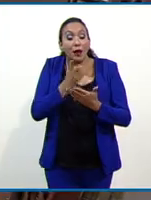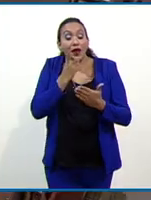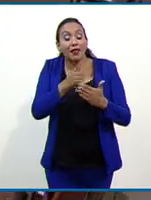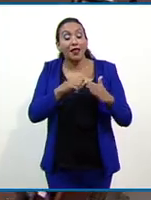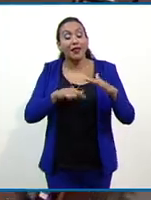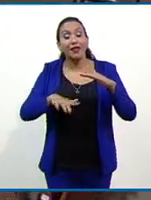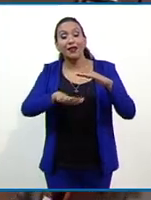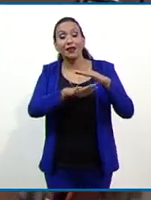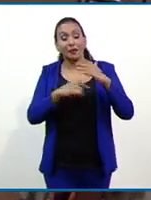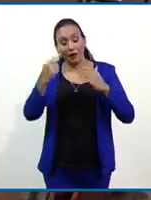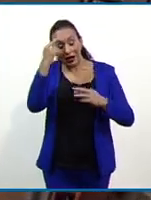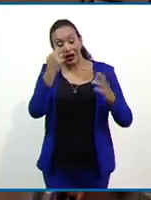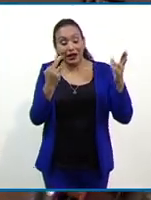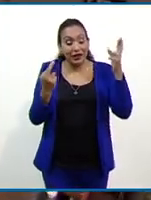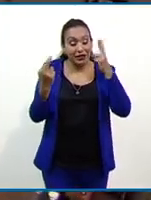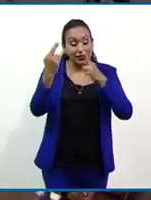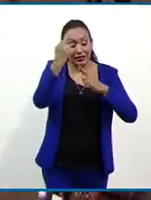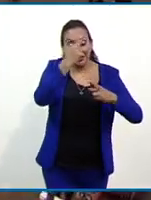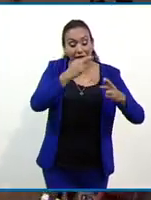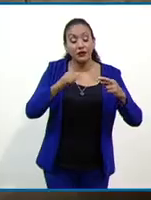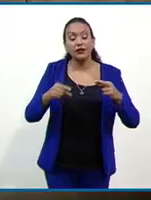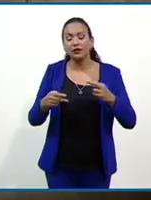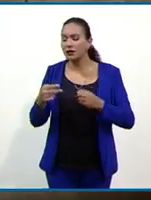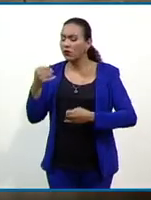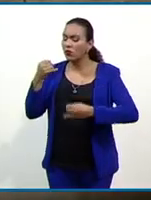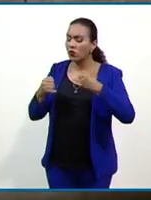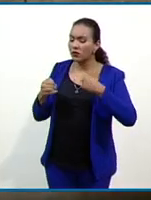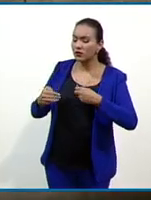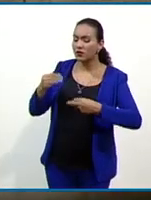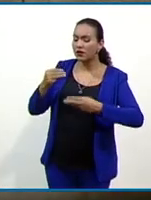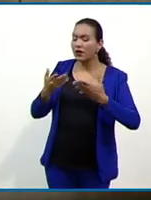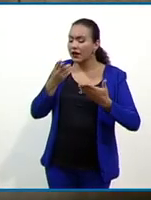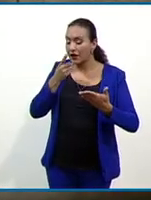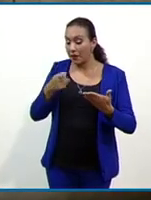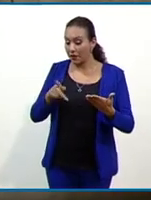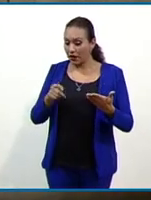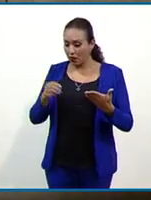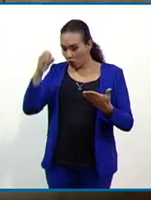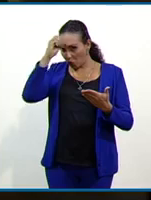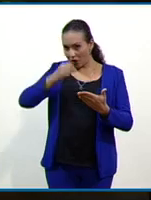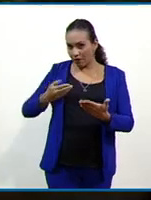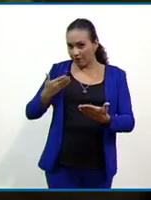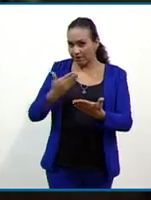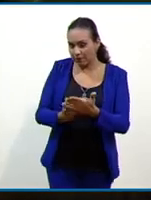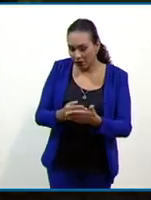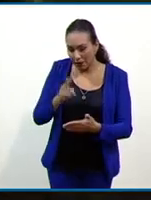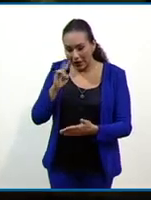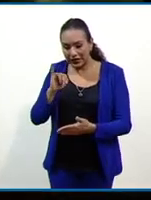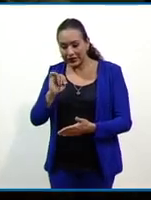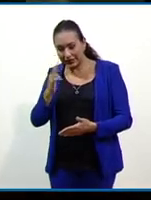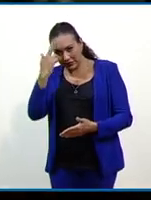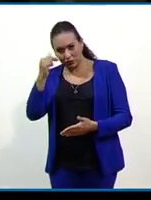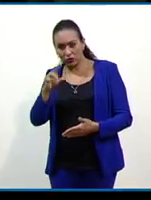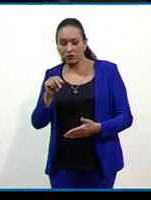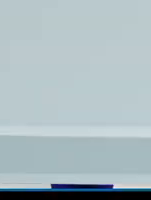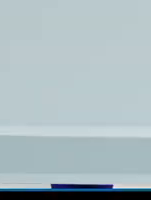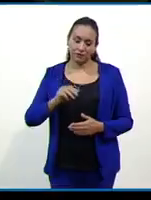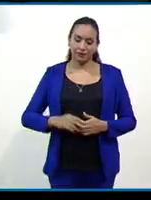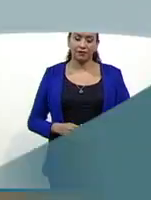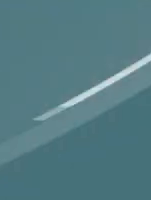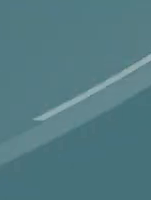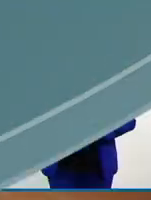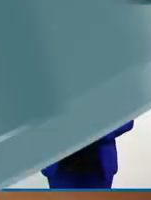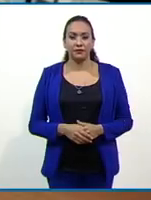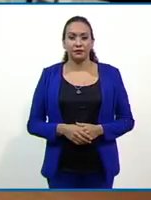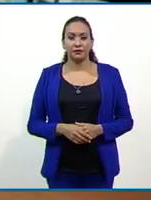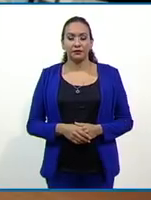al análisis de lo que piden jueces y magistrados sin prejuzgar si tienen o no la razón.